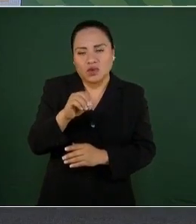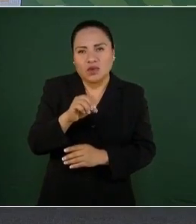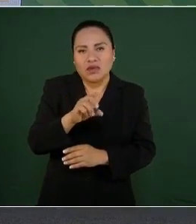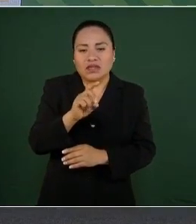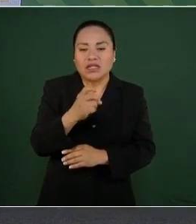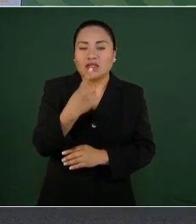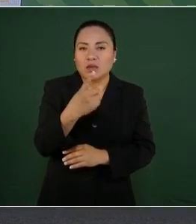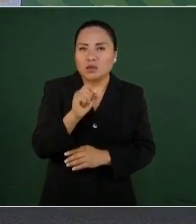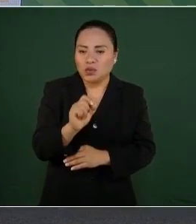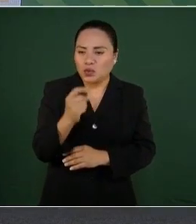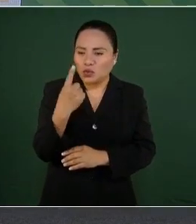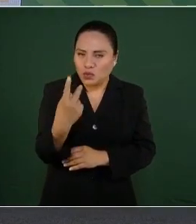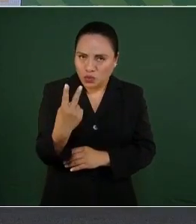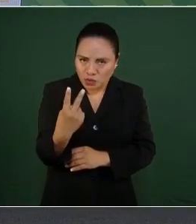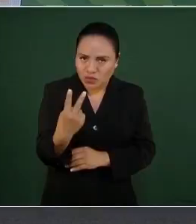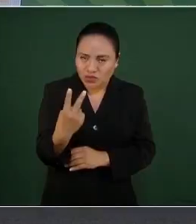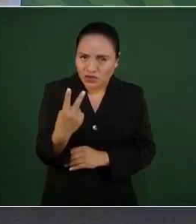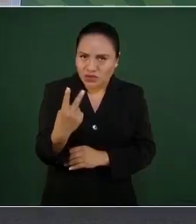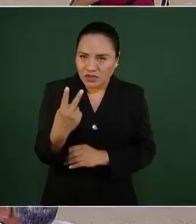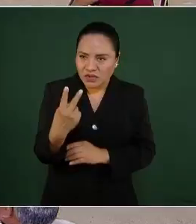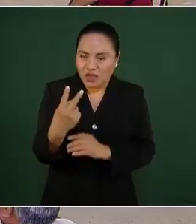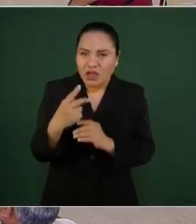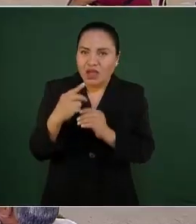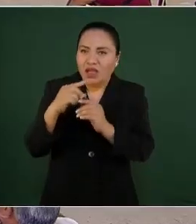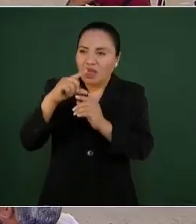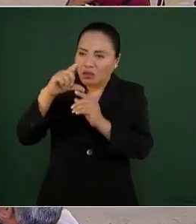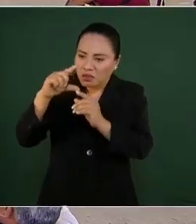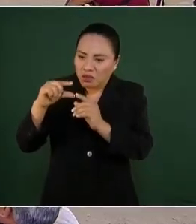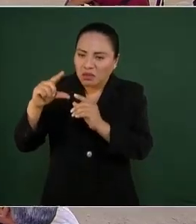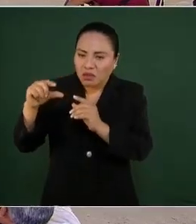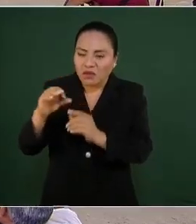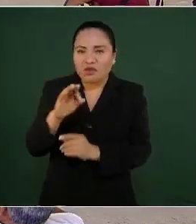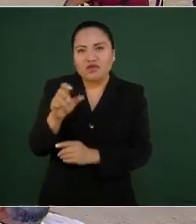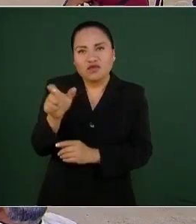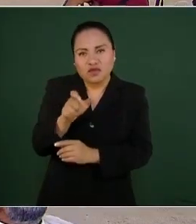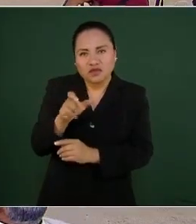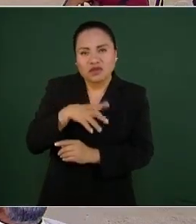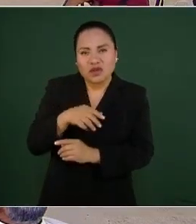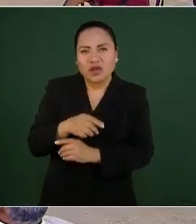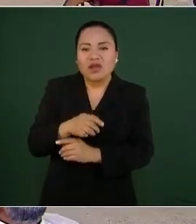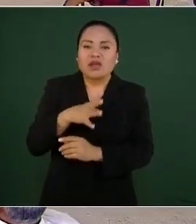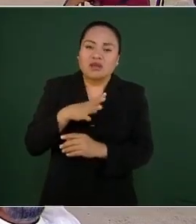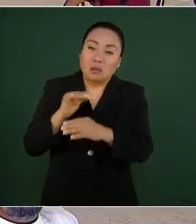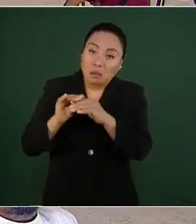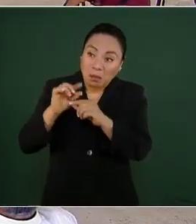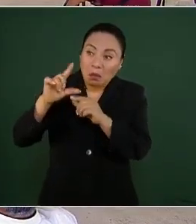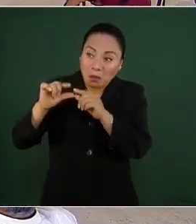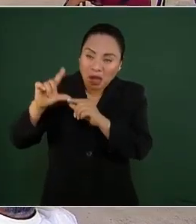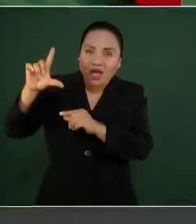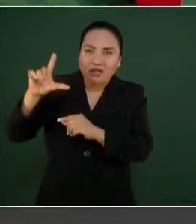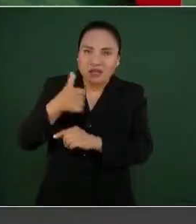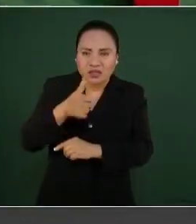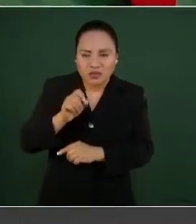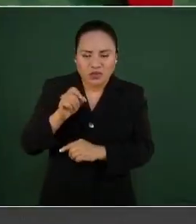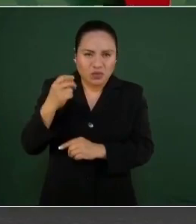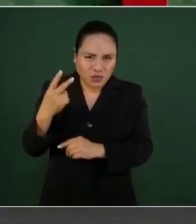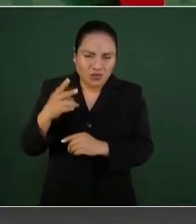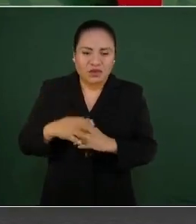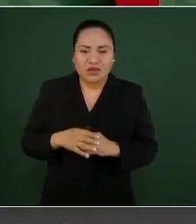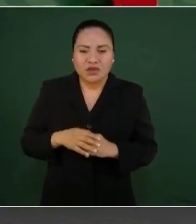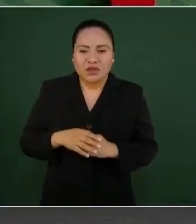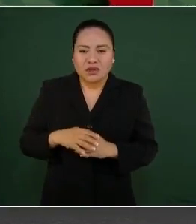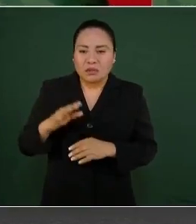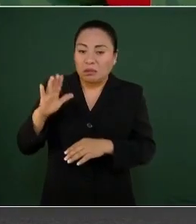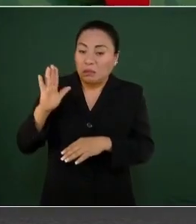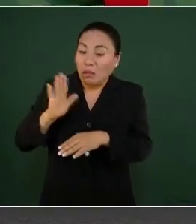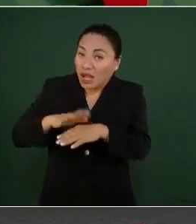31.2, pero ya con Fox poco, pero subió 1.6. Y miren el campeón,